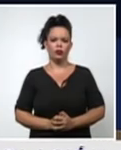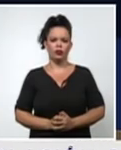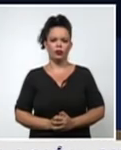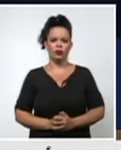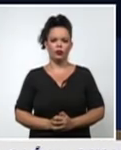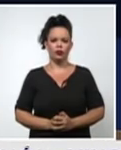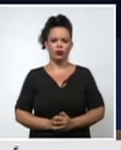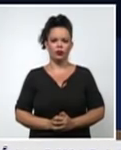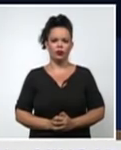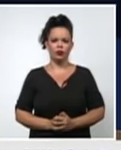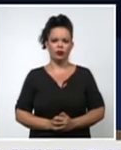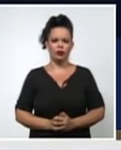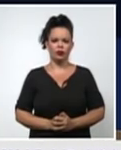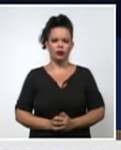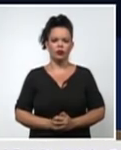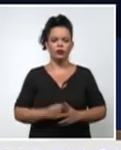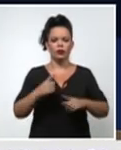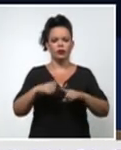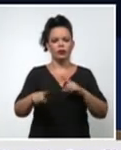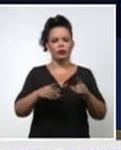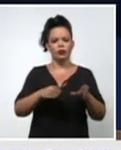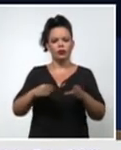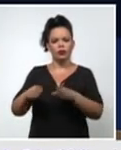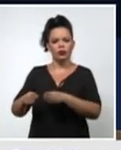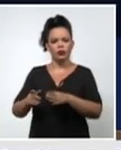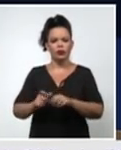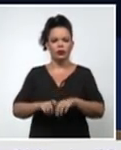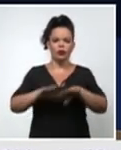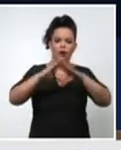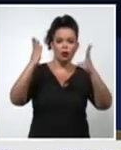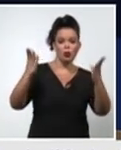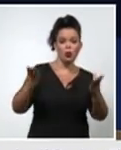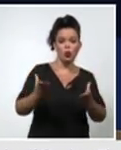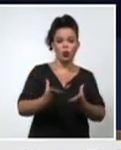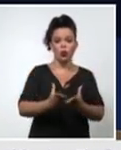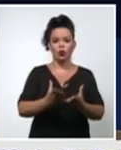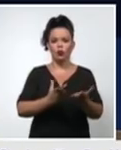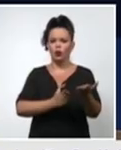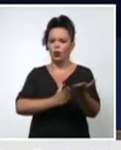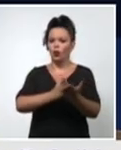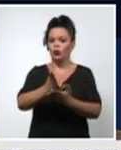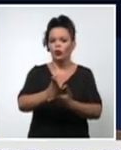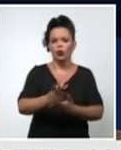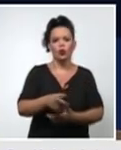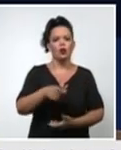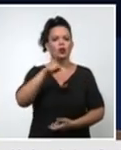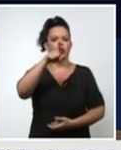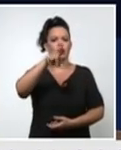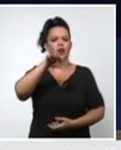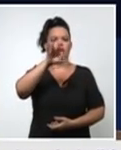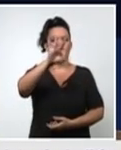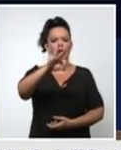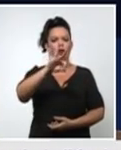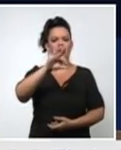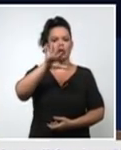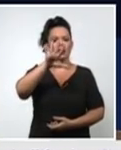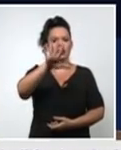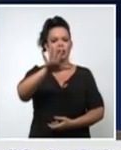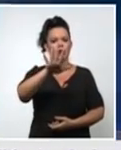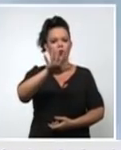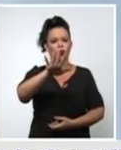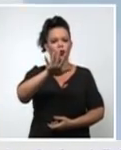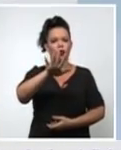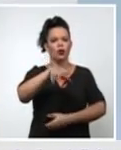El mundo, sin mucho control, se mantiene los 185 pacientes que han diagnosticado